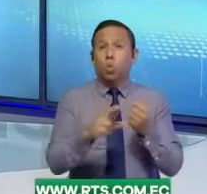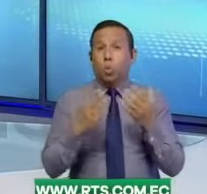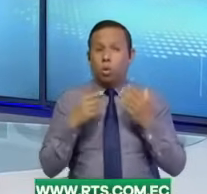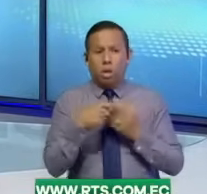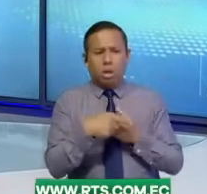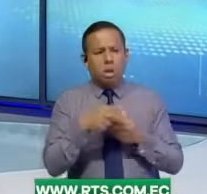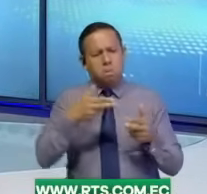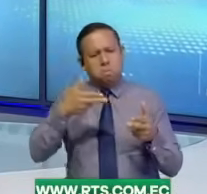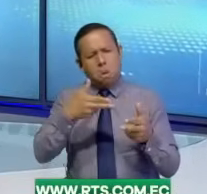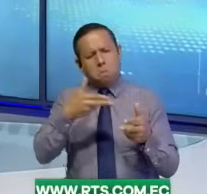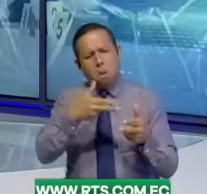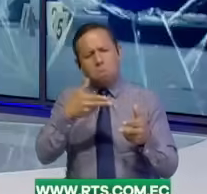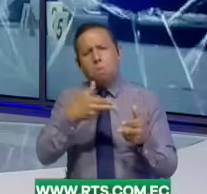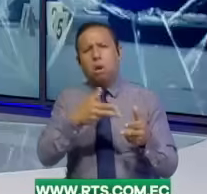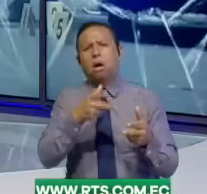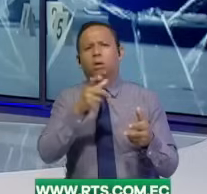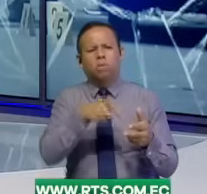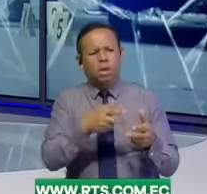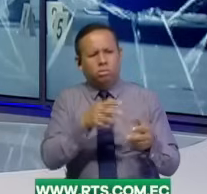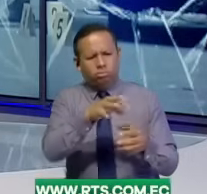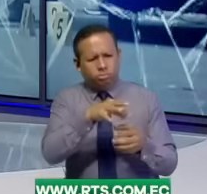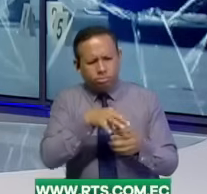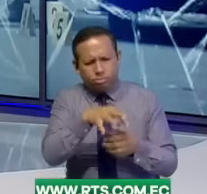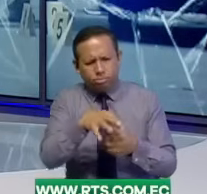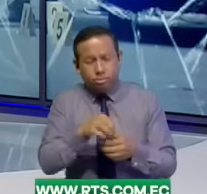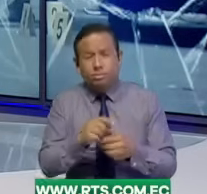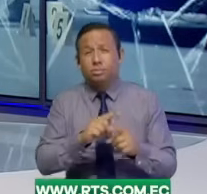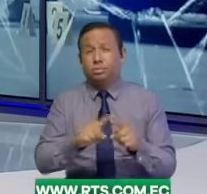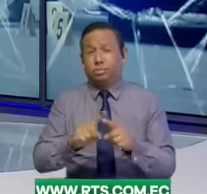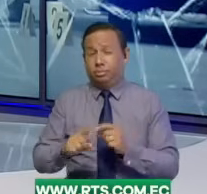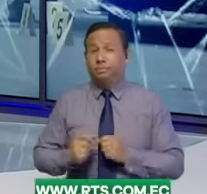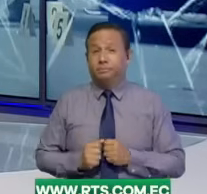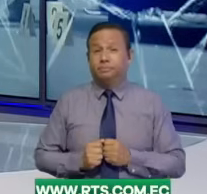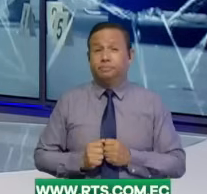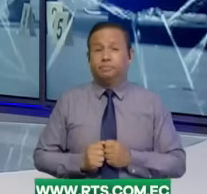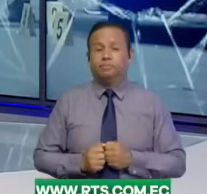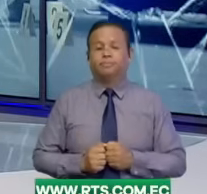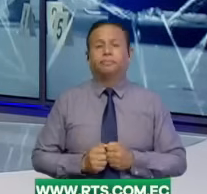se encontraron varios indicios balísticos.